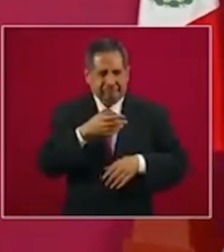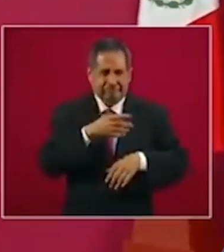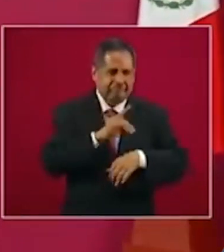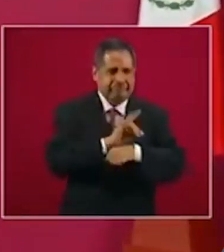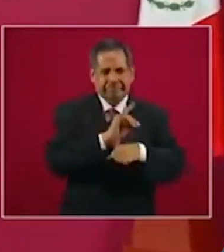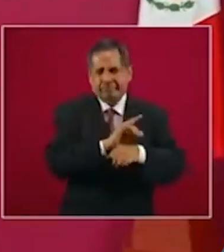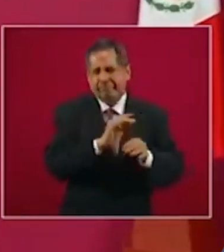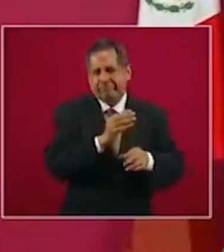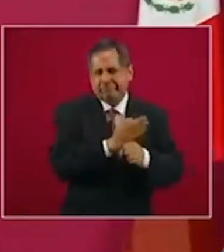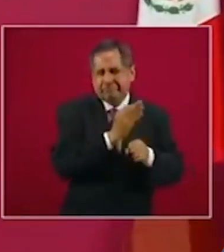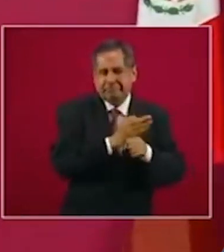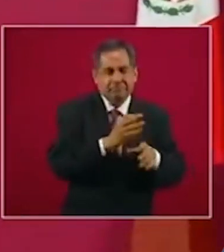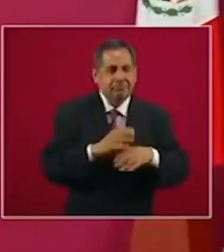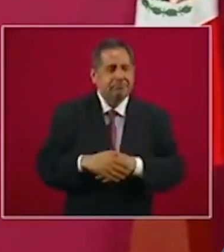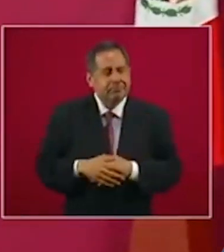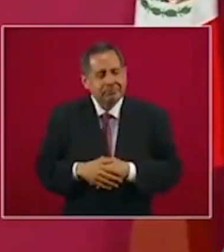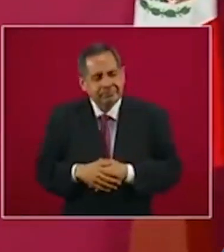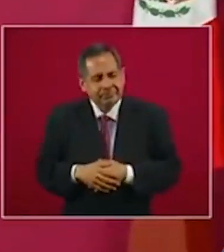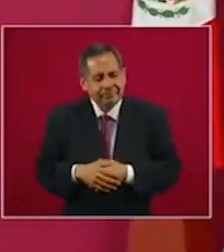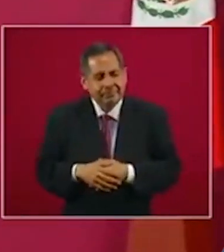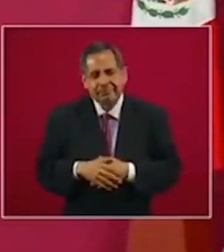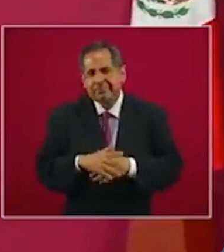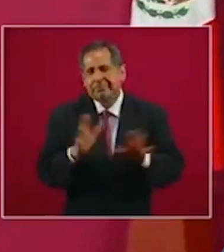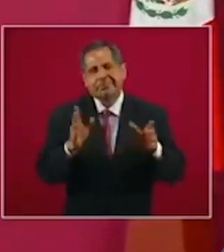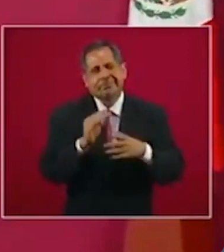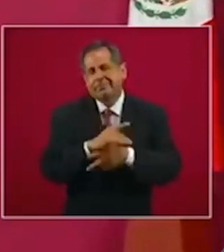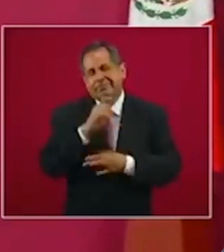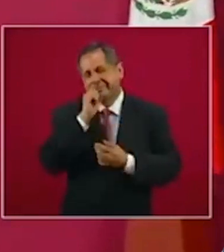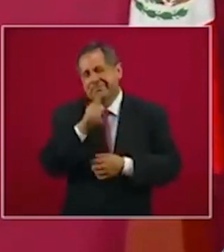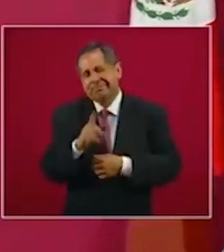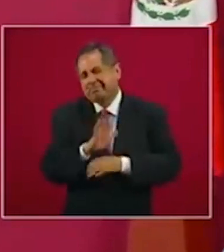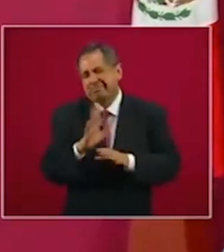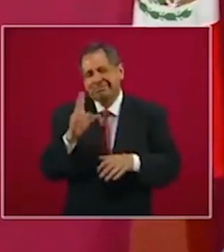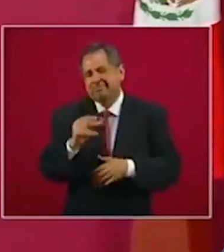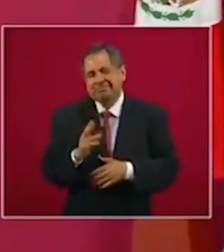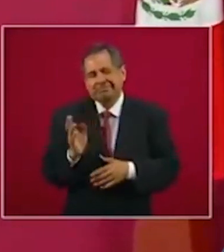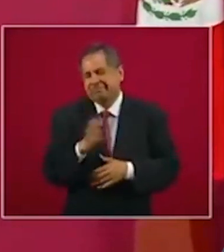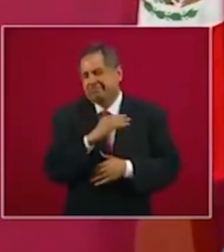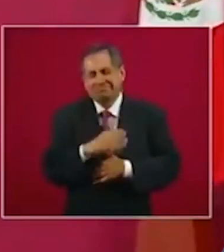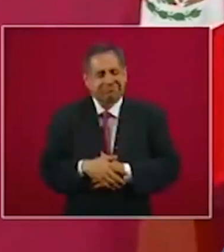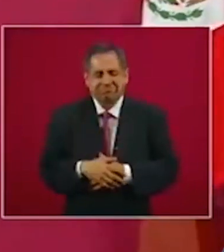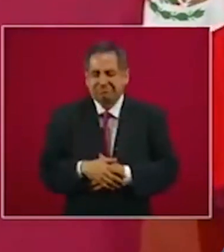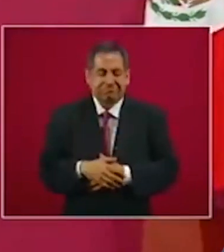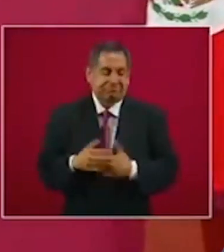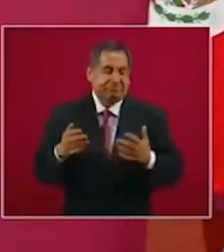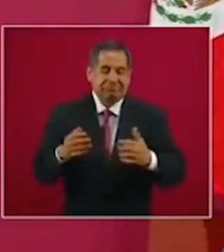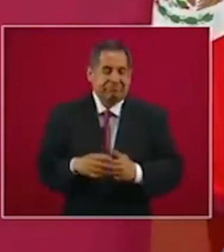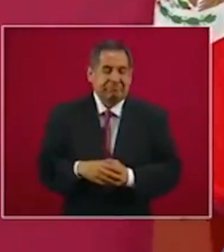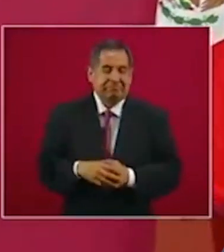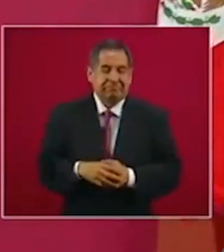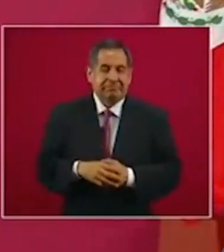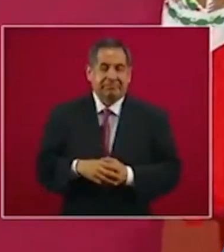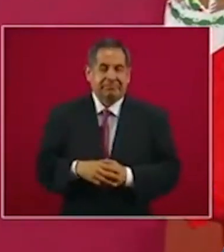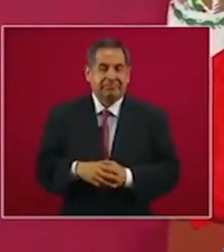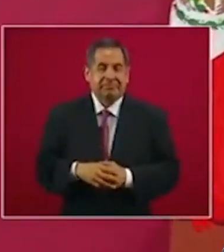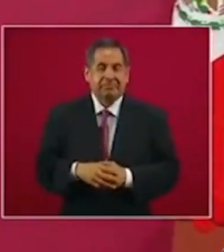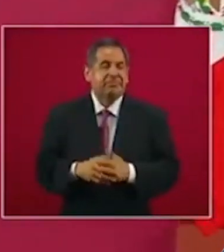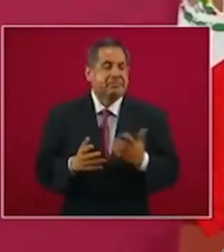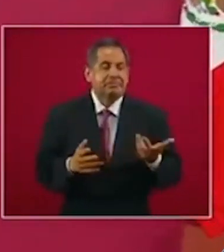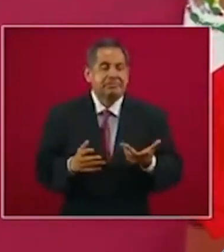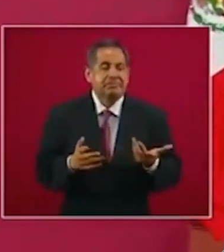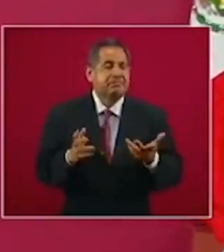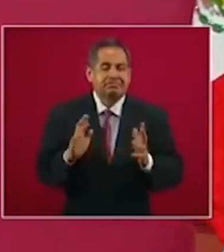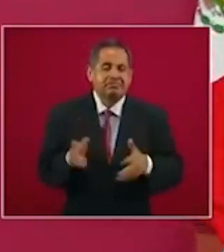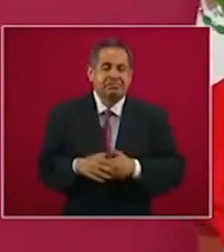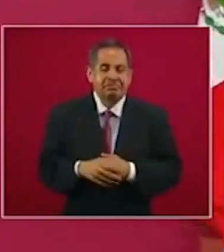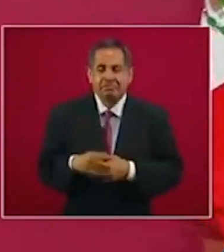estaría bien saber de dónde se financian para saber también qué sesgos tienen a la hora de hablar de salud pública, a la hora de hablar